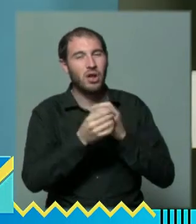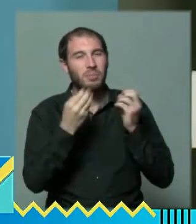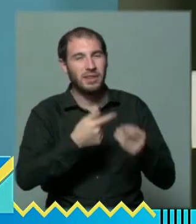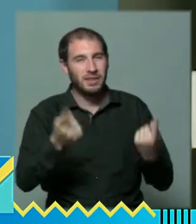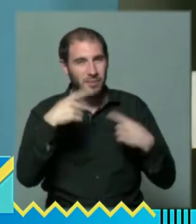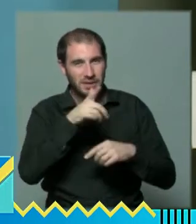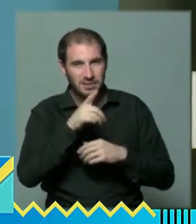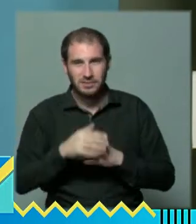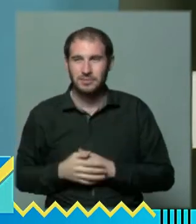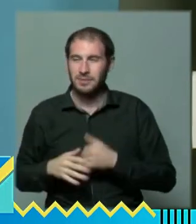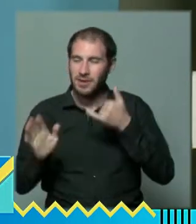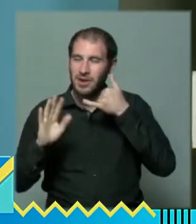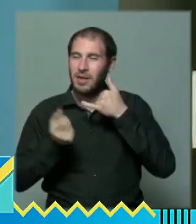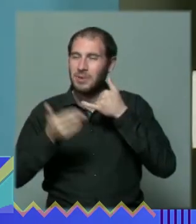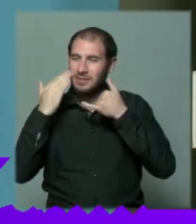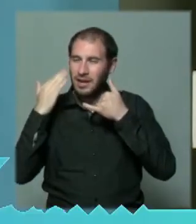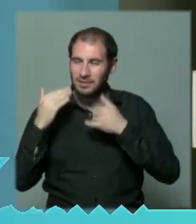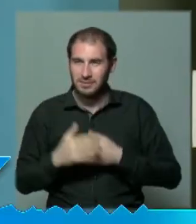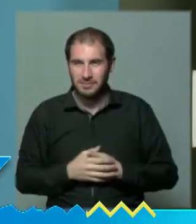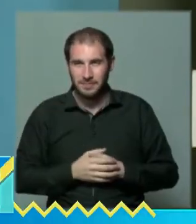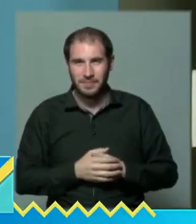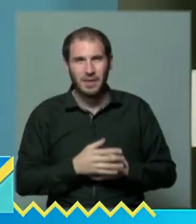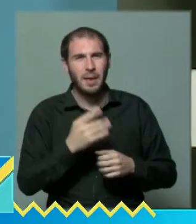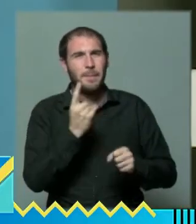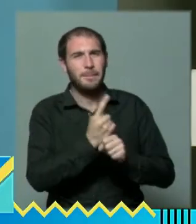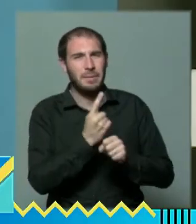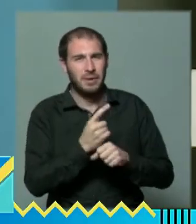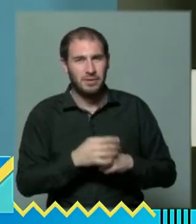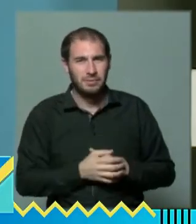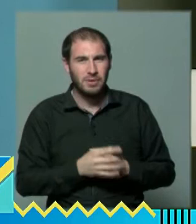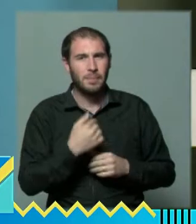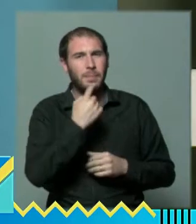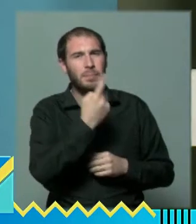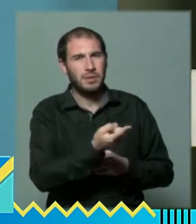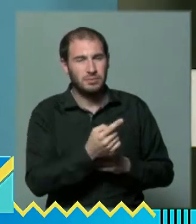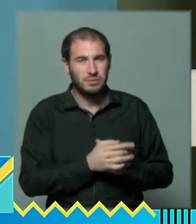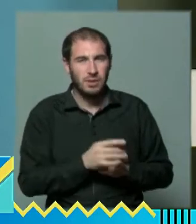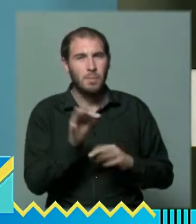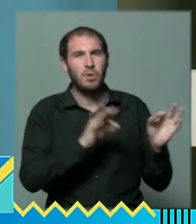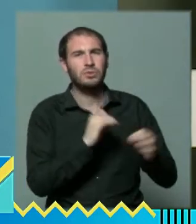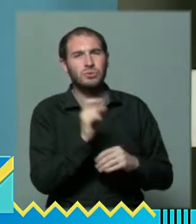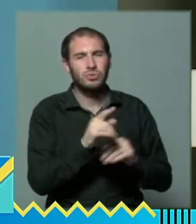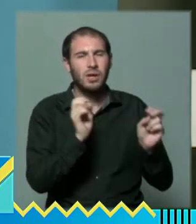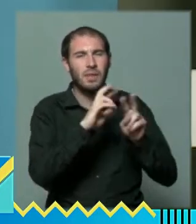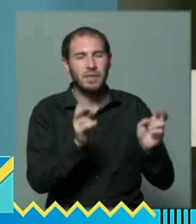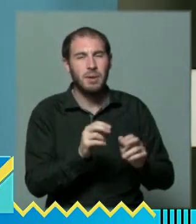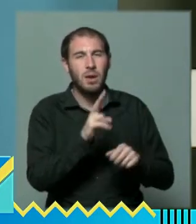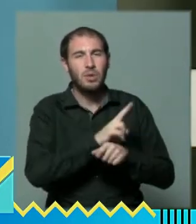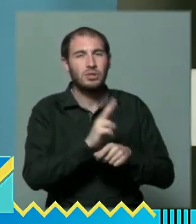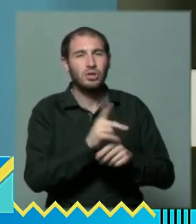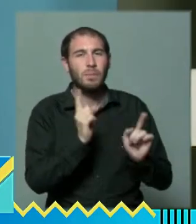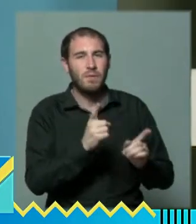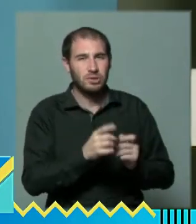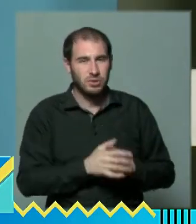Distintos Parecidos. Hola, buenas tardes. Primero lo que quería consultarte es sobre tu proyecto que tiene que ver con la protección al